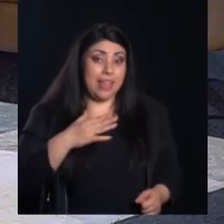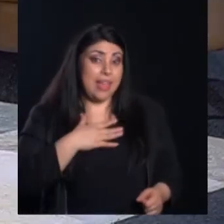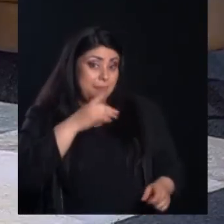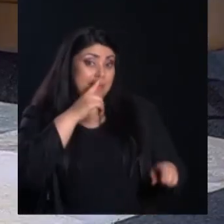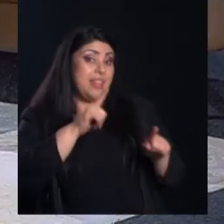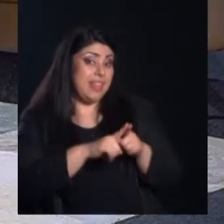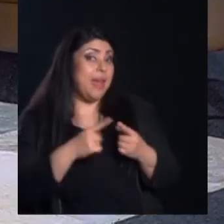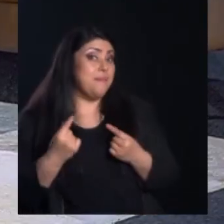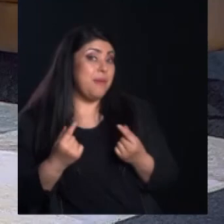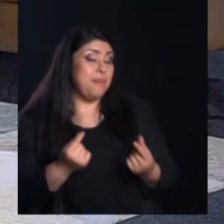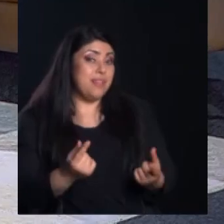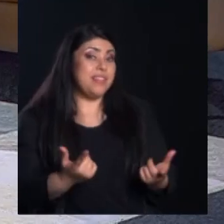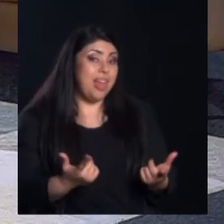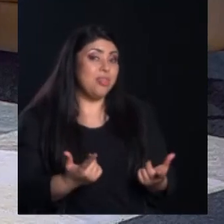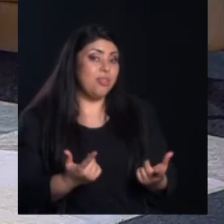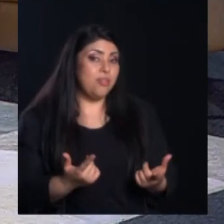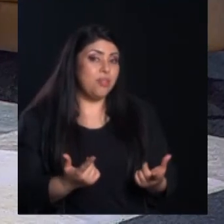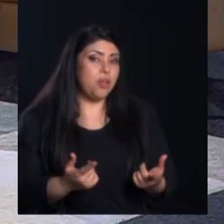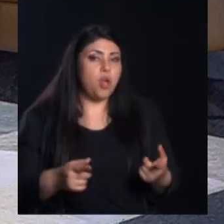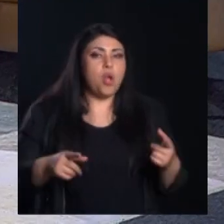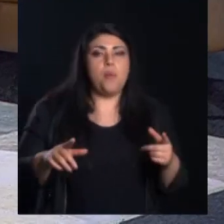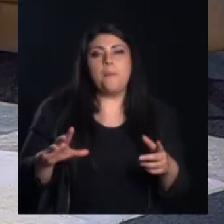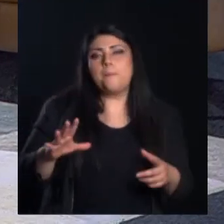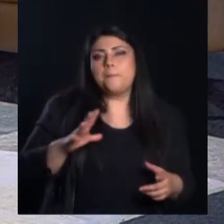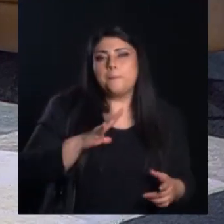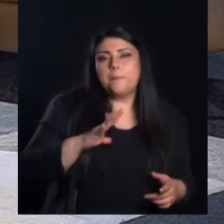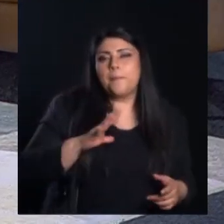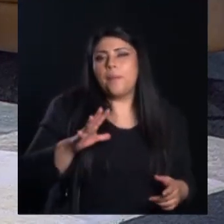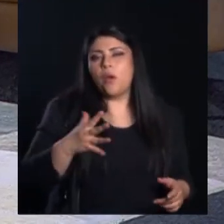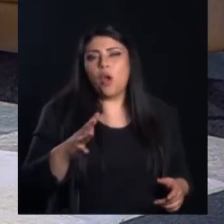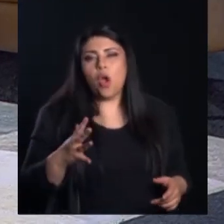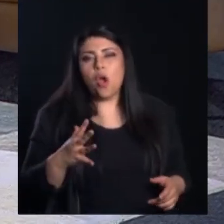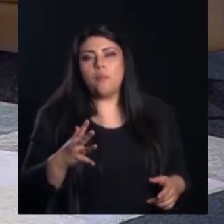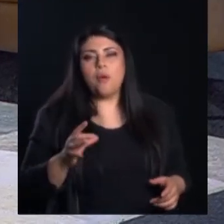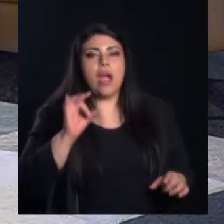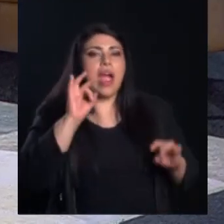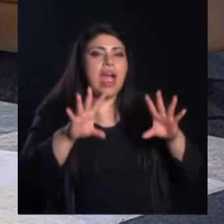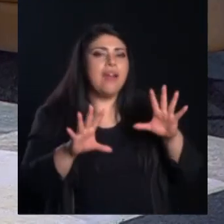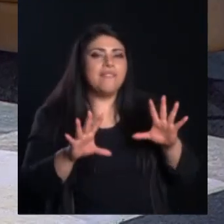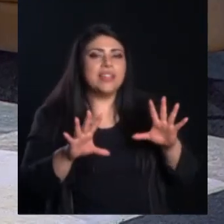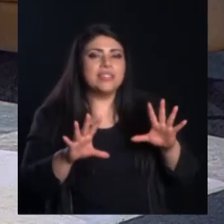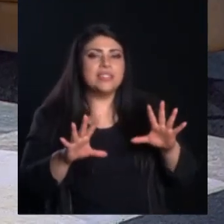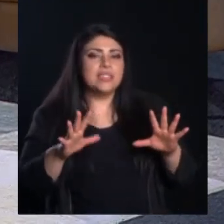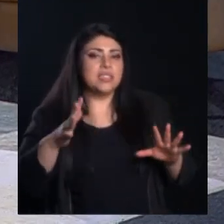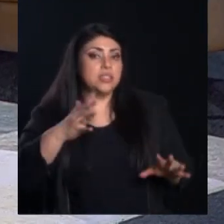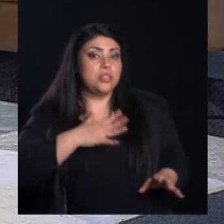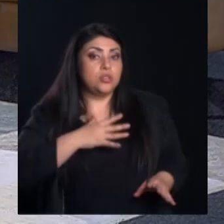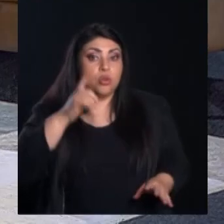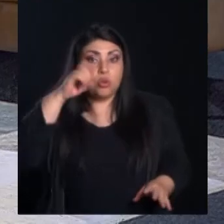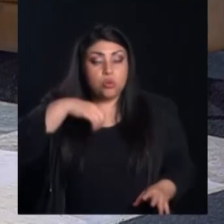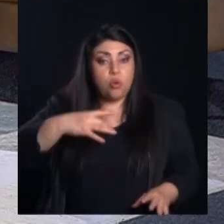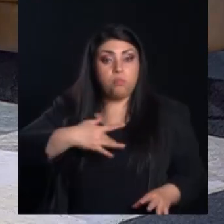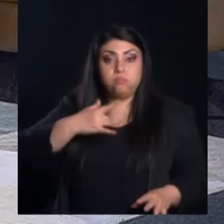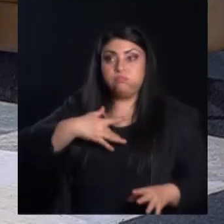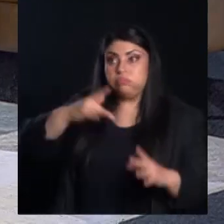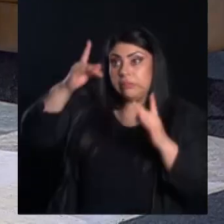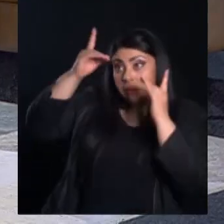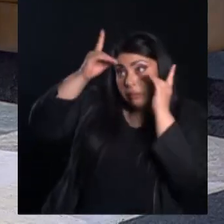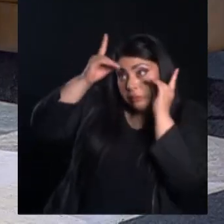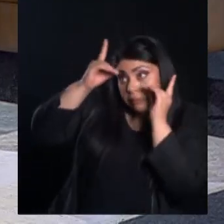tengo como una se puede decir no sé si en baja autoestima pero no me creo digna o no me creo